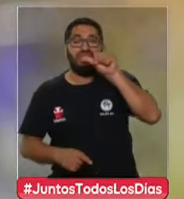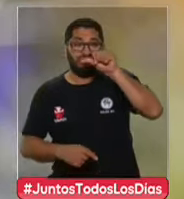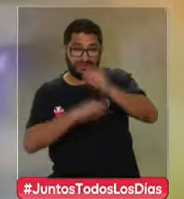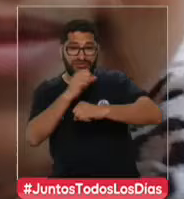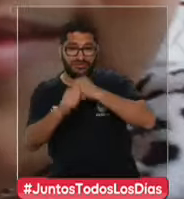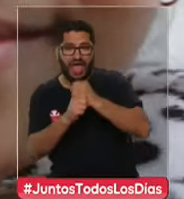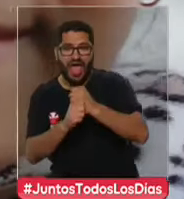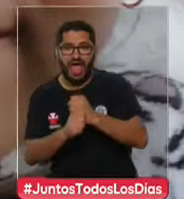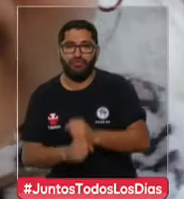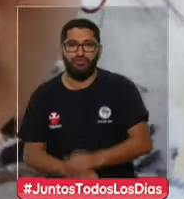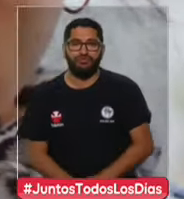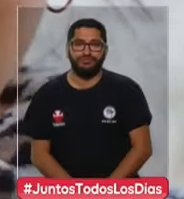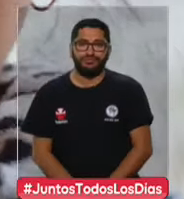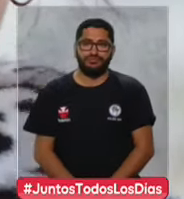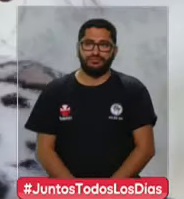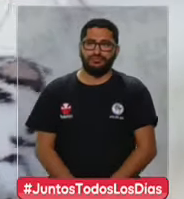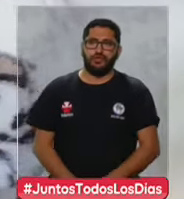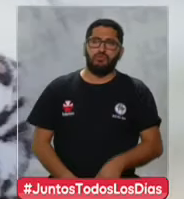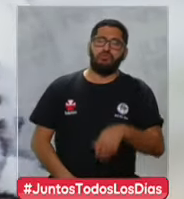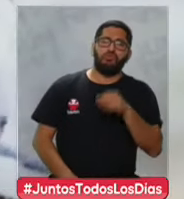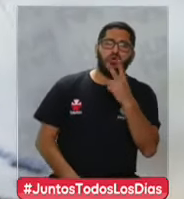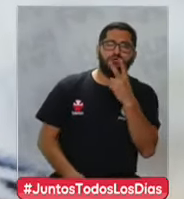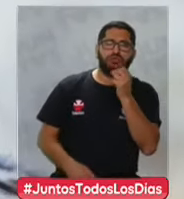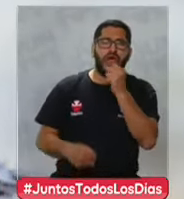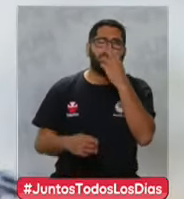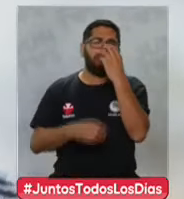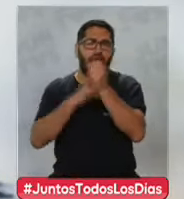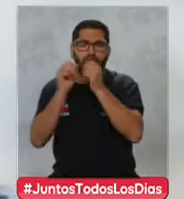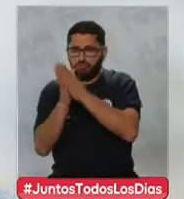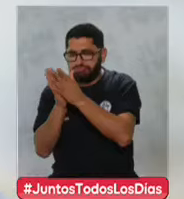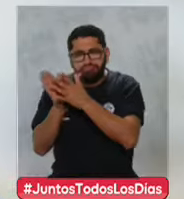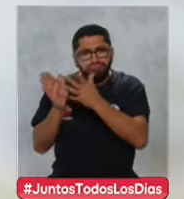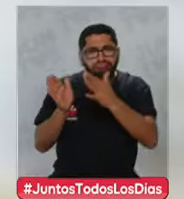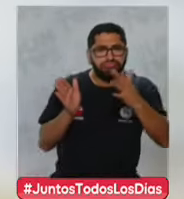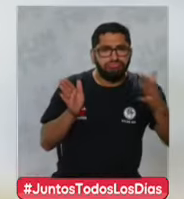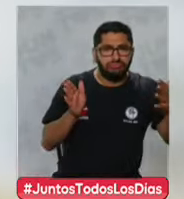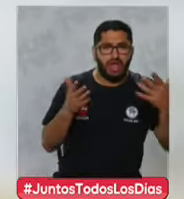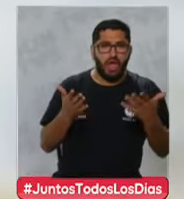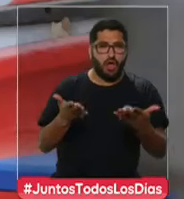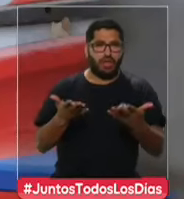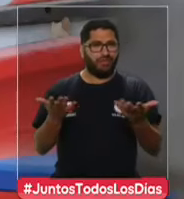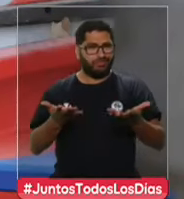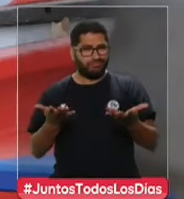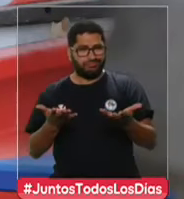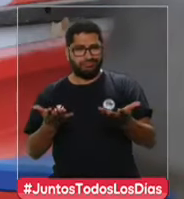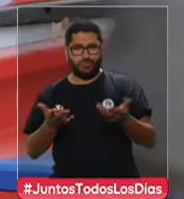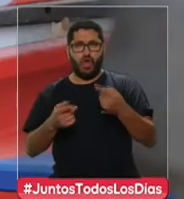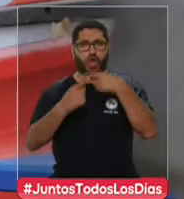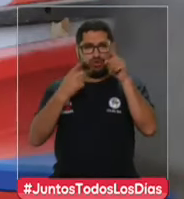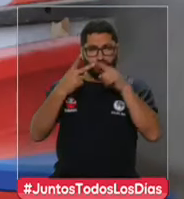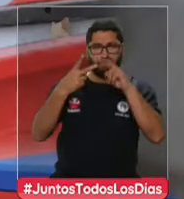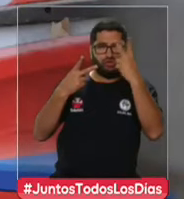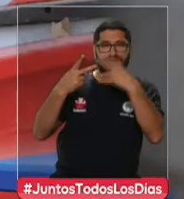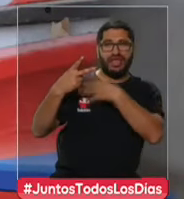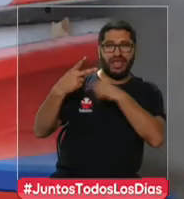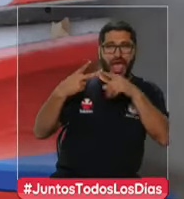Pasaron unos 3 años y así llegó Amaral, que hoy día tiene 10 años.